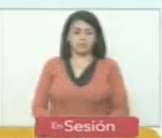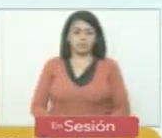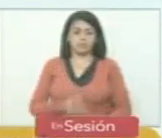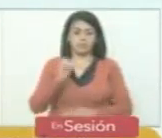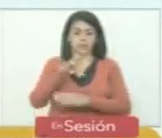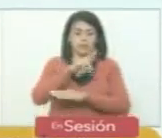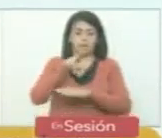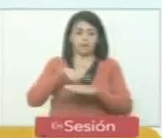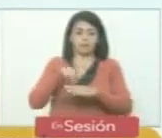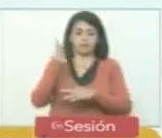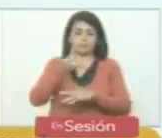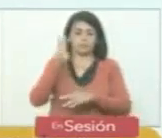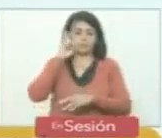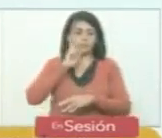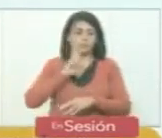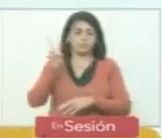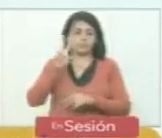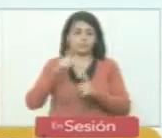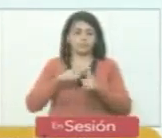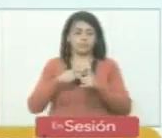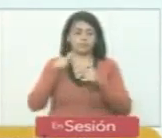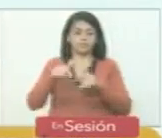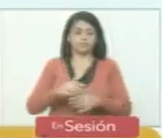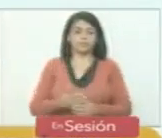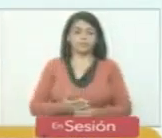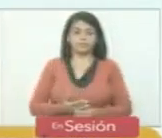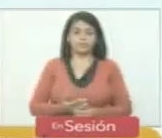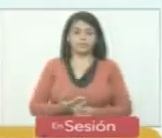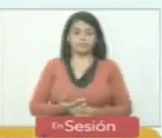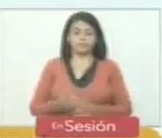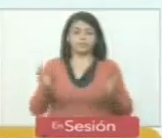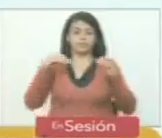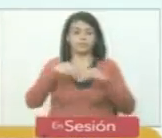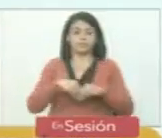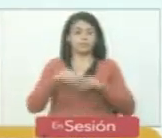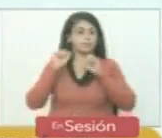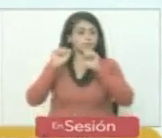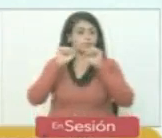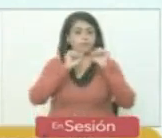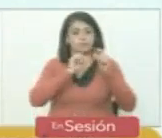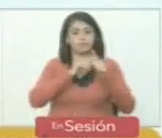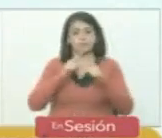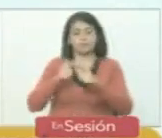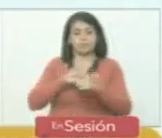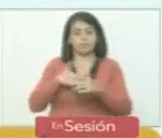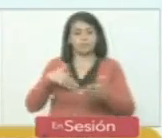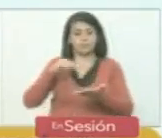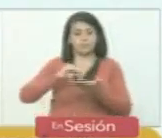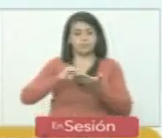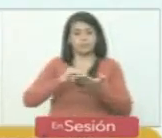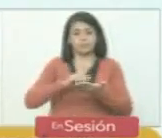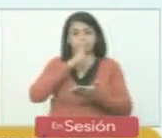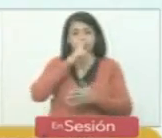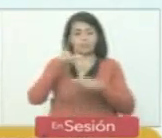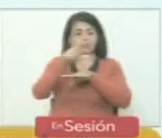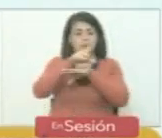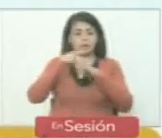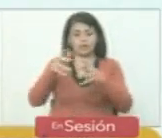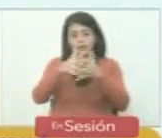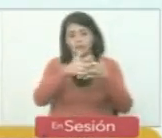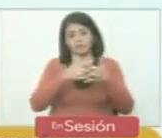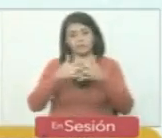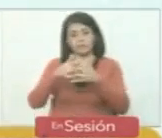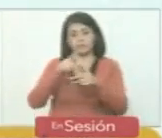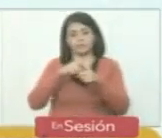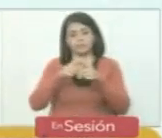Asamblea Nacional de la República Bolivariana de Venezuela. Acuerdo en repudio a la intención latrocida del gobierno